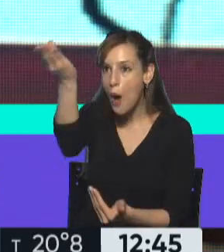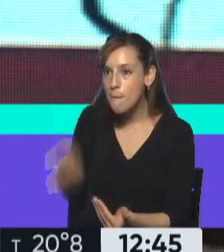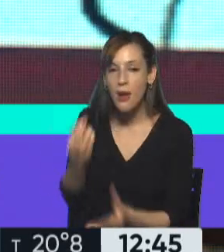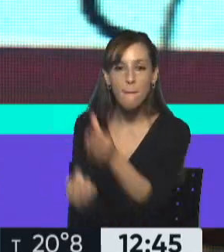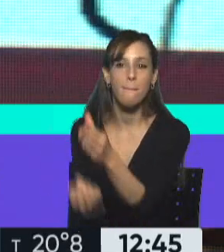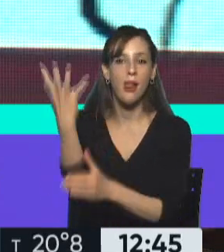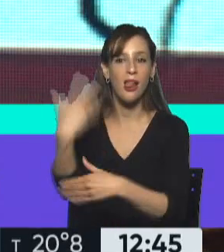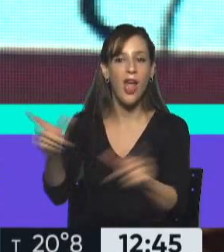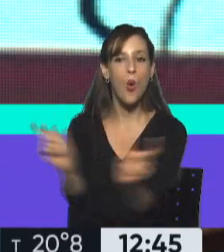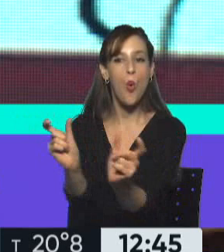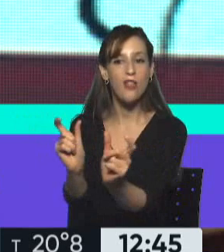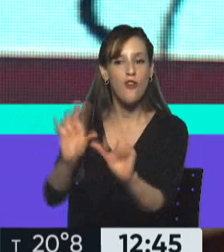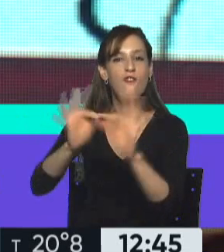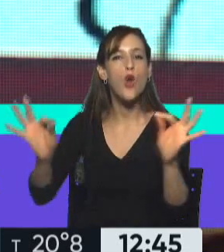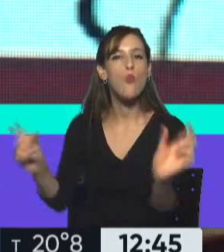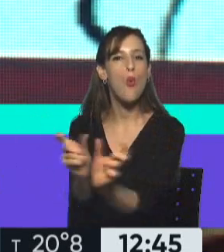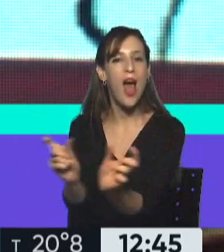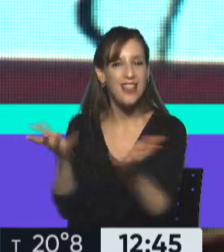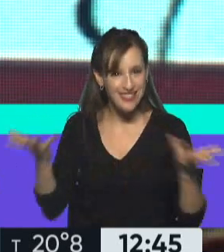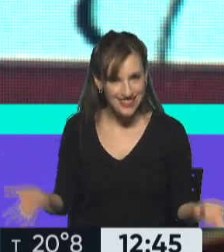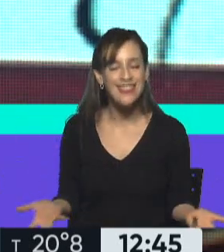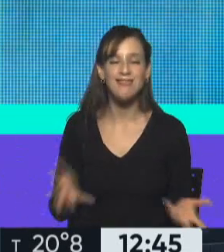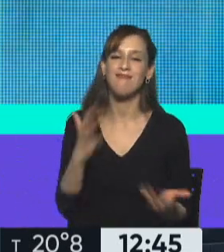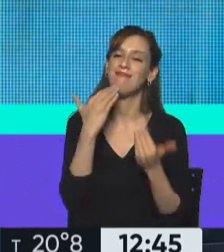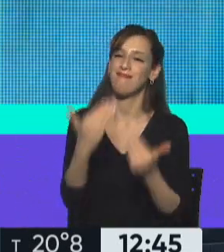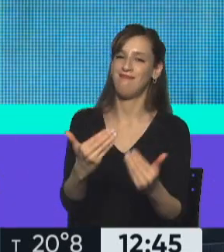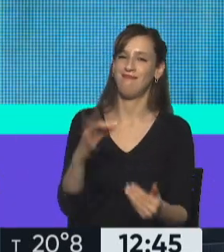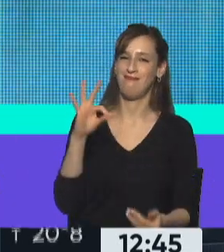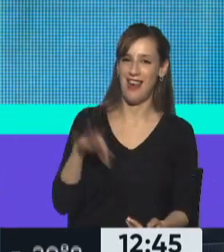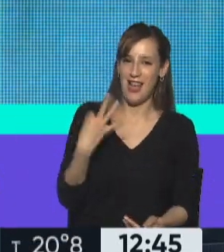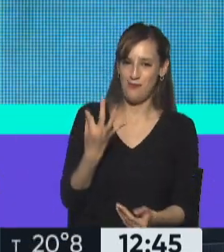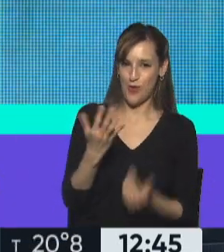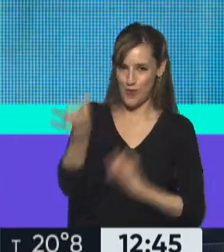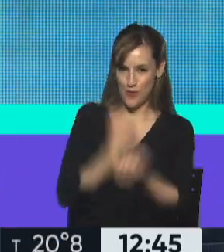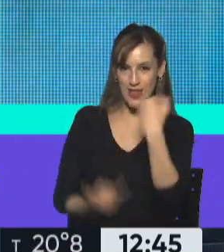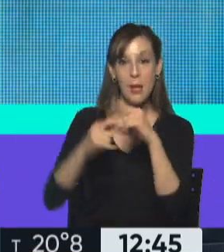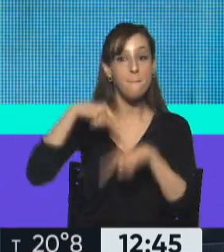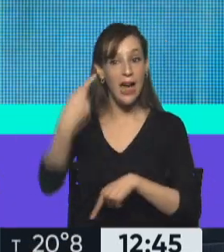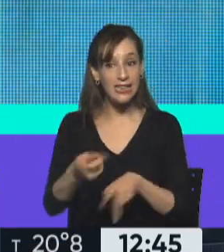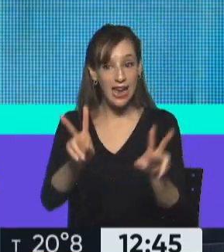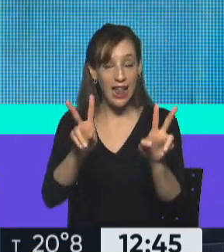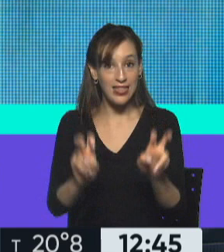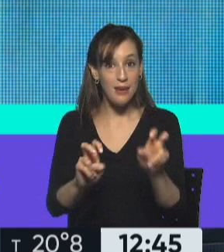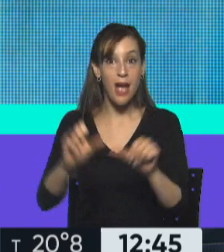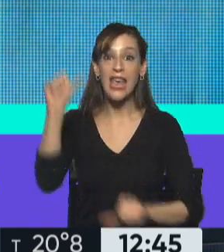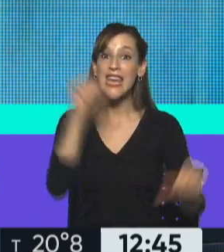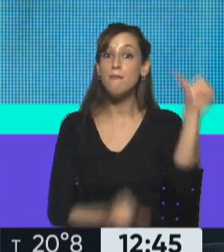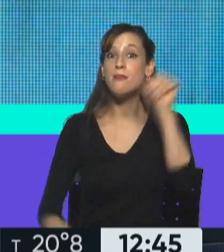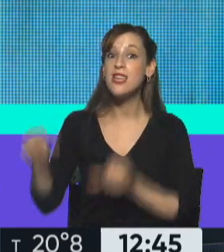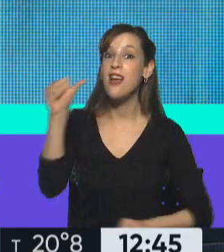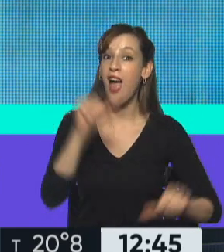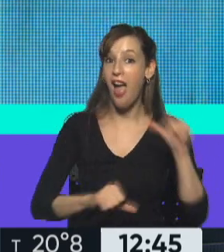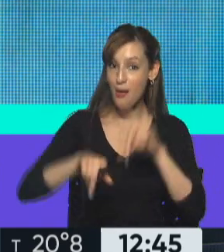y ahí están los premio nobel de medicina entonces y de física muchísimas gracias mañana vienen los de química aire mismo atento hay quienes